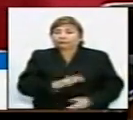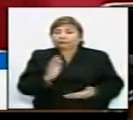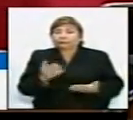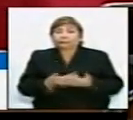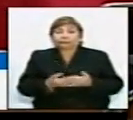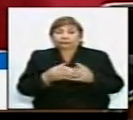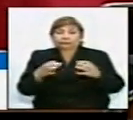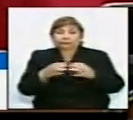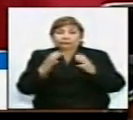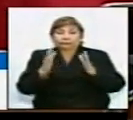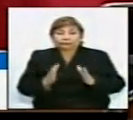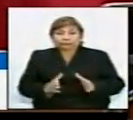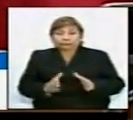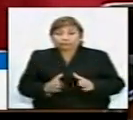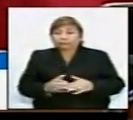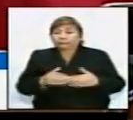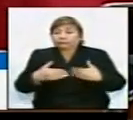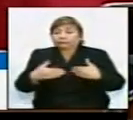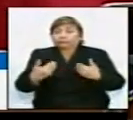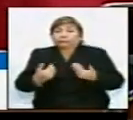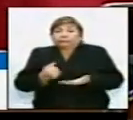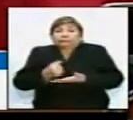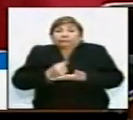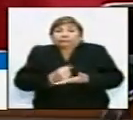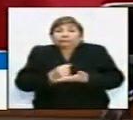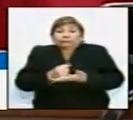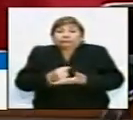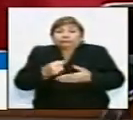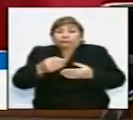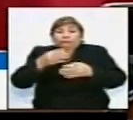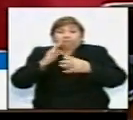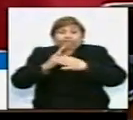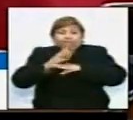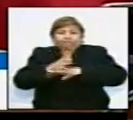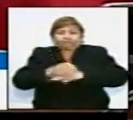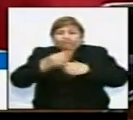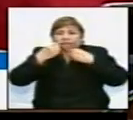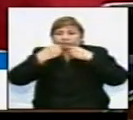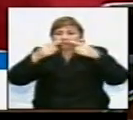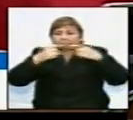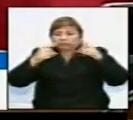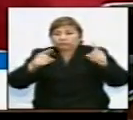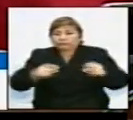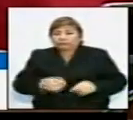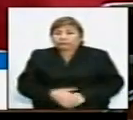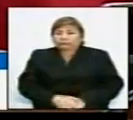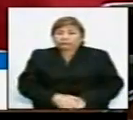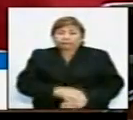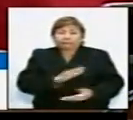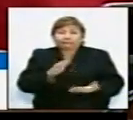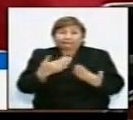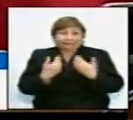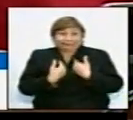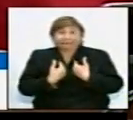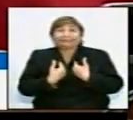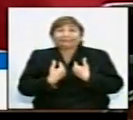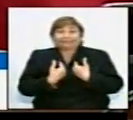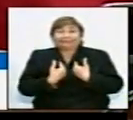y todas las congresistas pudieran ayudarnos en esta cruzada que queremos hacer, para que